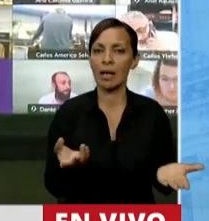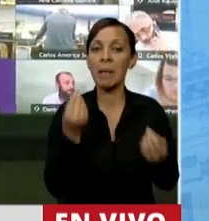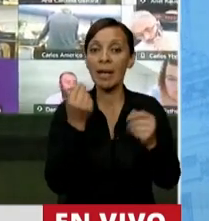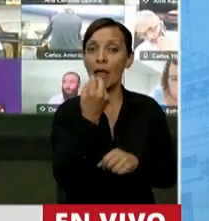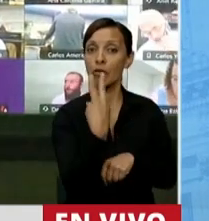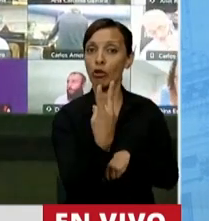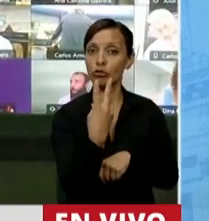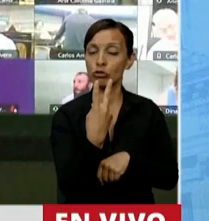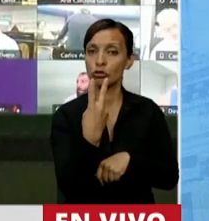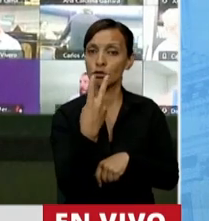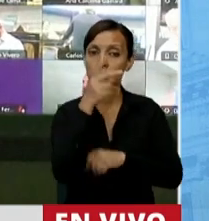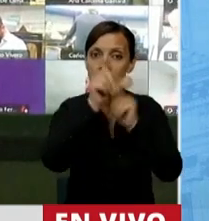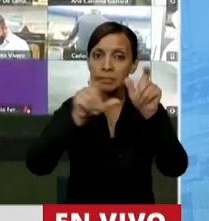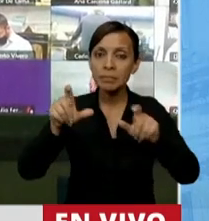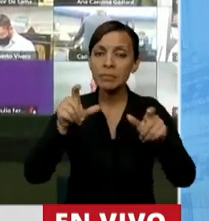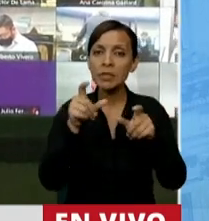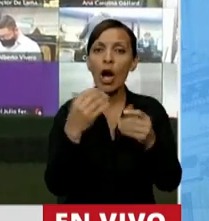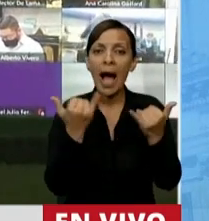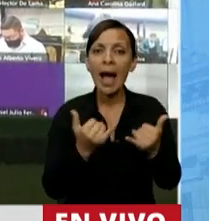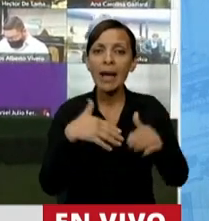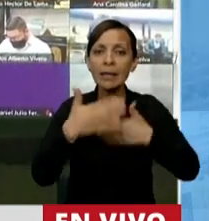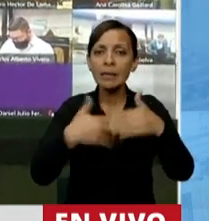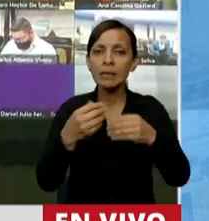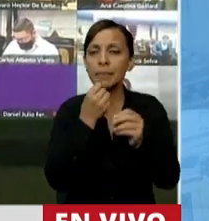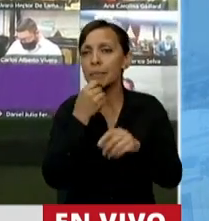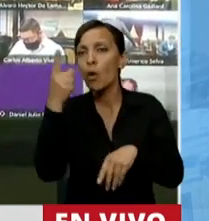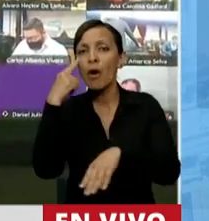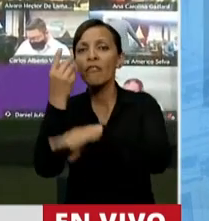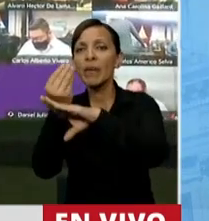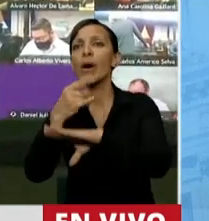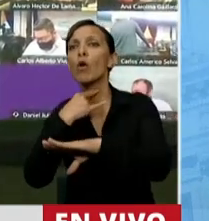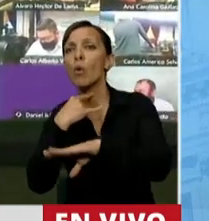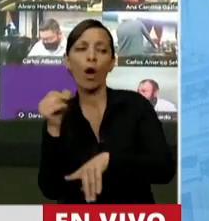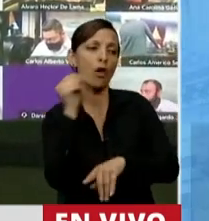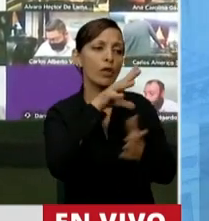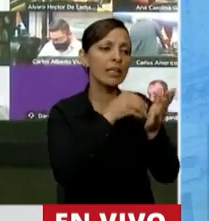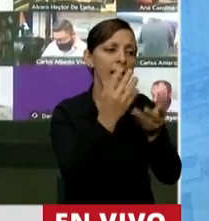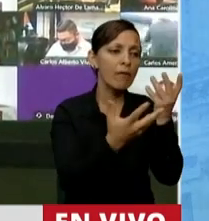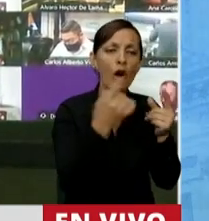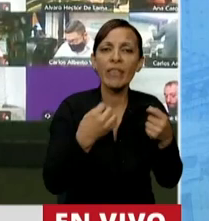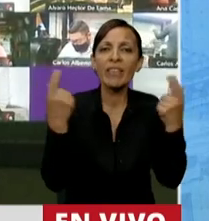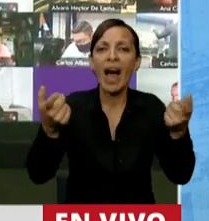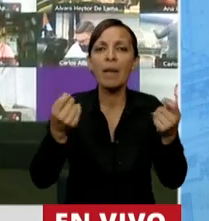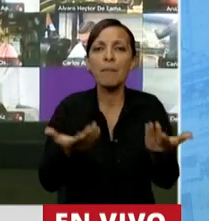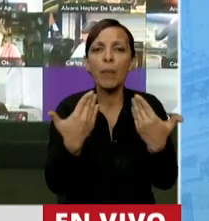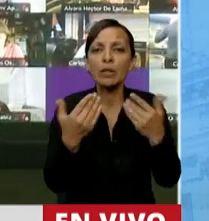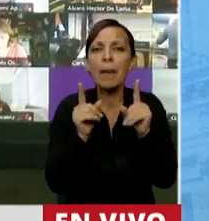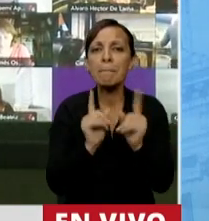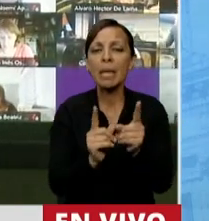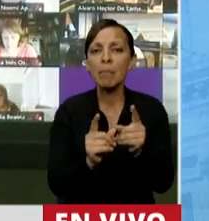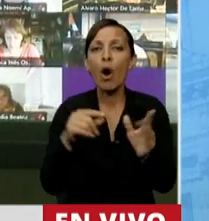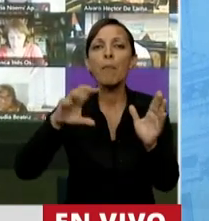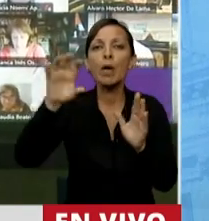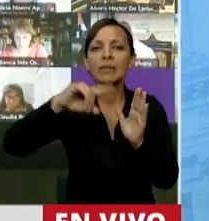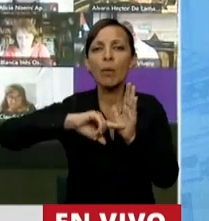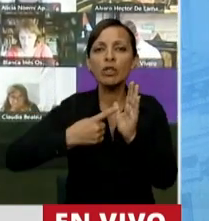dos argentinos tengan las mismas posibilidades de desarrollo, uno que vive en Jujuy, otro que vive en Tierra del Fuego. En la provincia de Buenos Aires lo